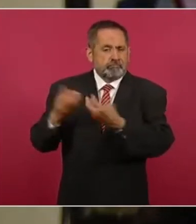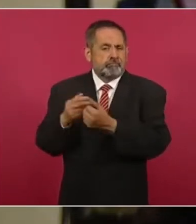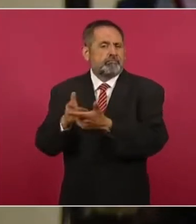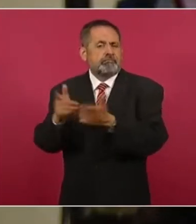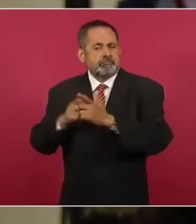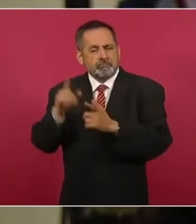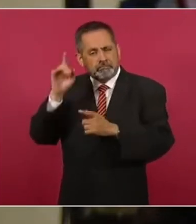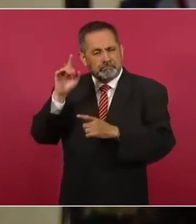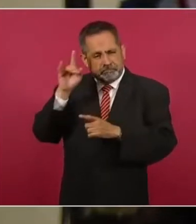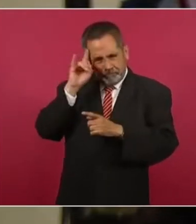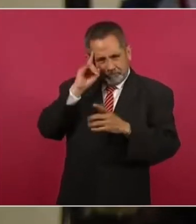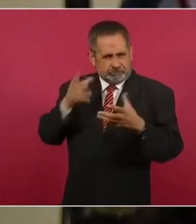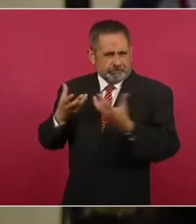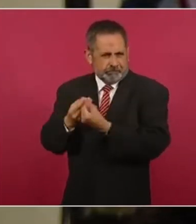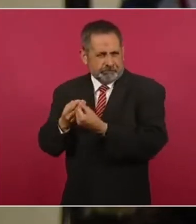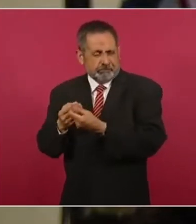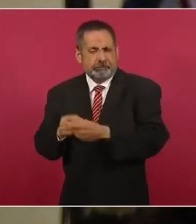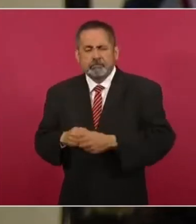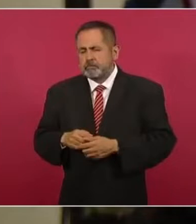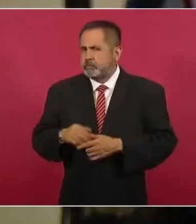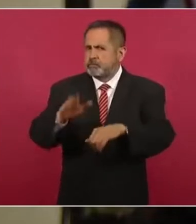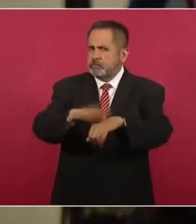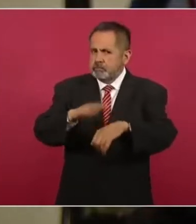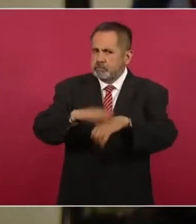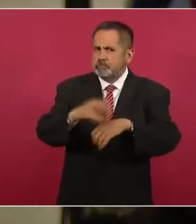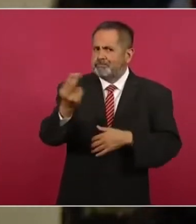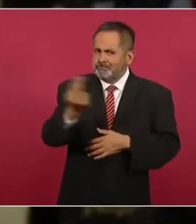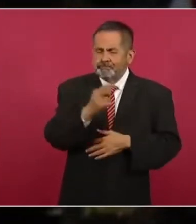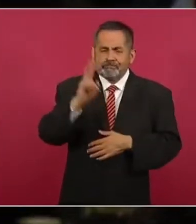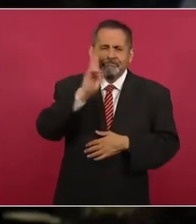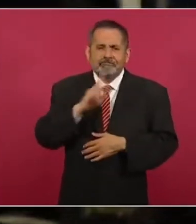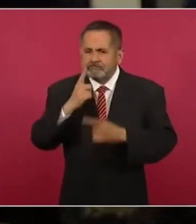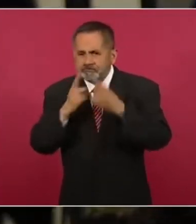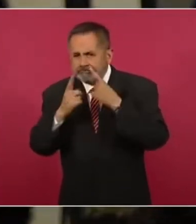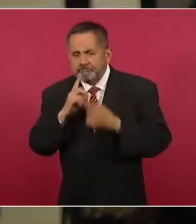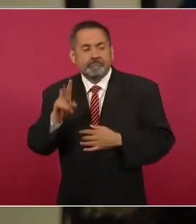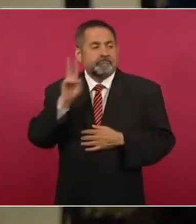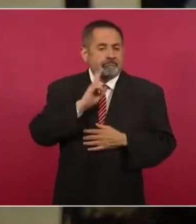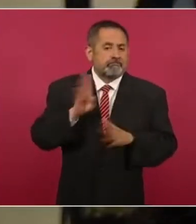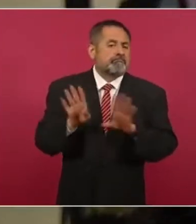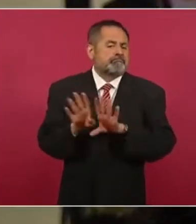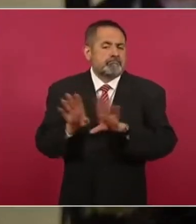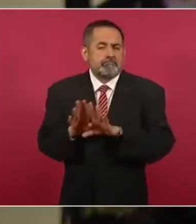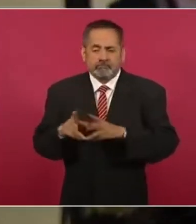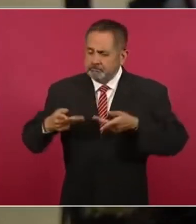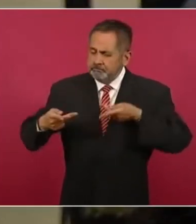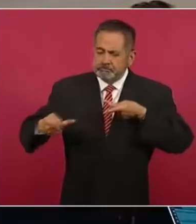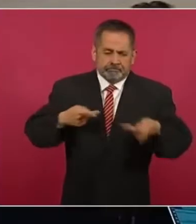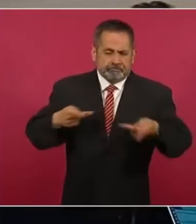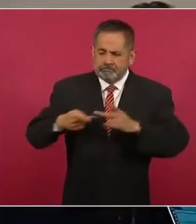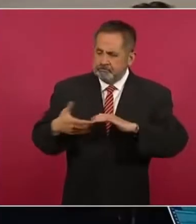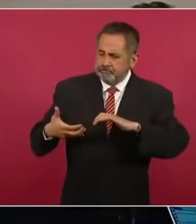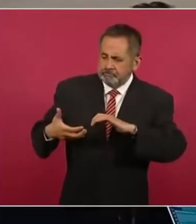señalan que es necesario ya ir consolidando el frente, que pues sea la